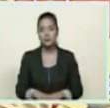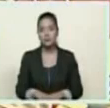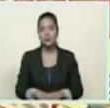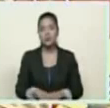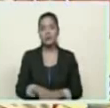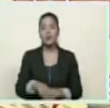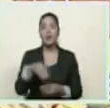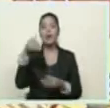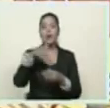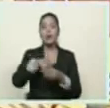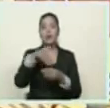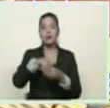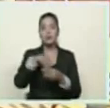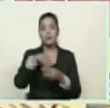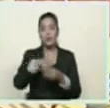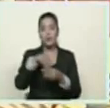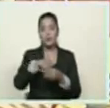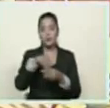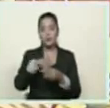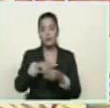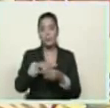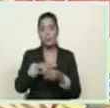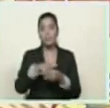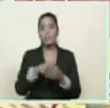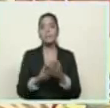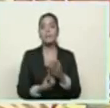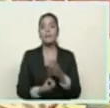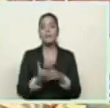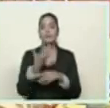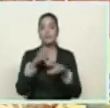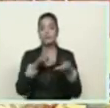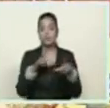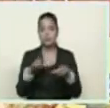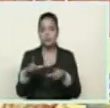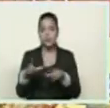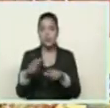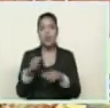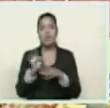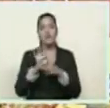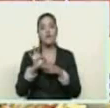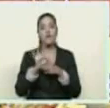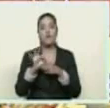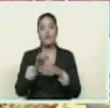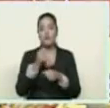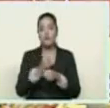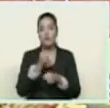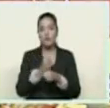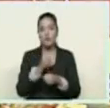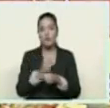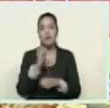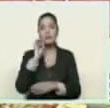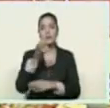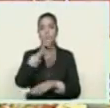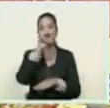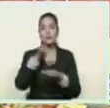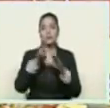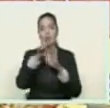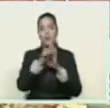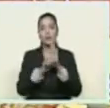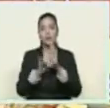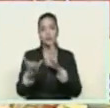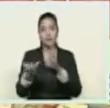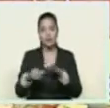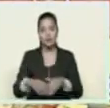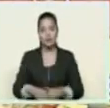la elección instalación y funcionamiento de la asamblea nacional constituyente